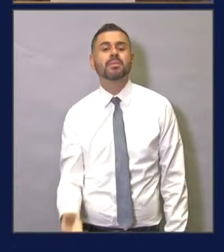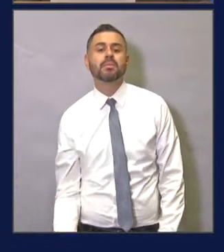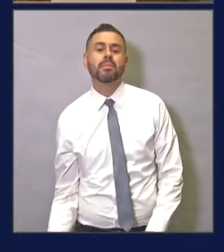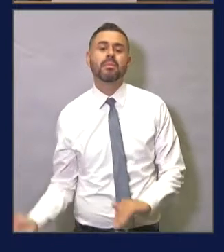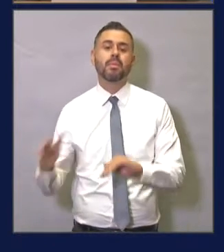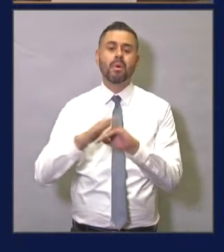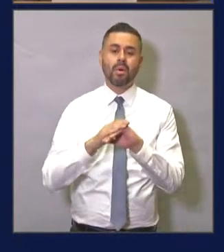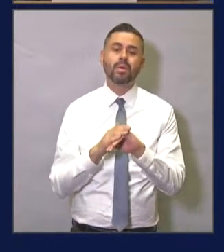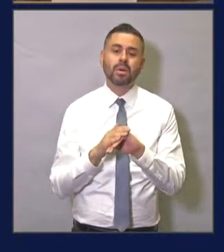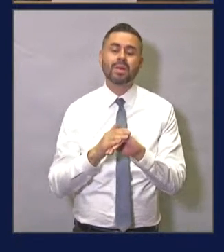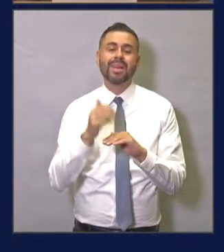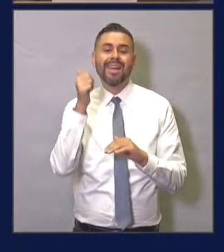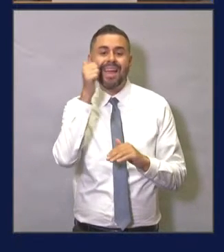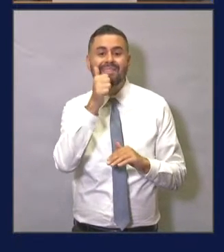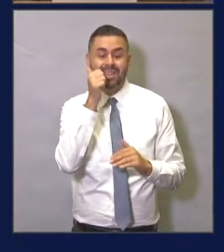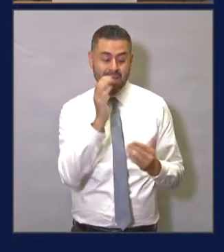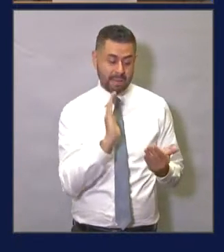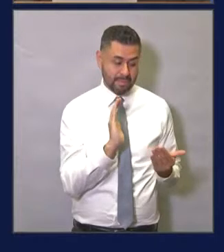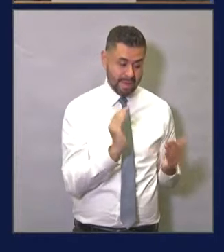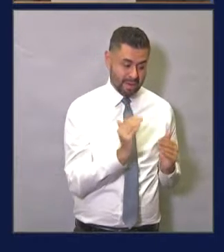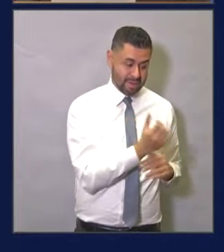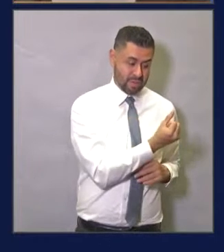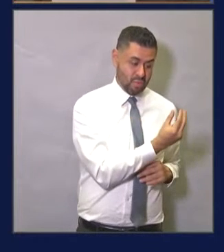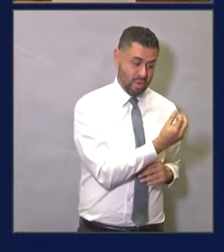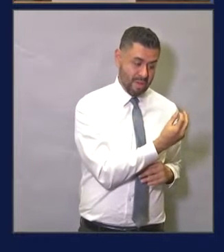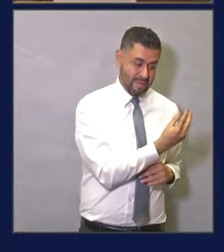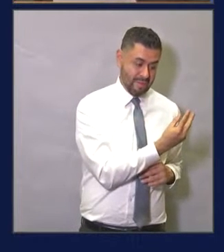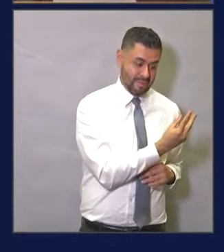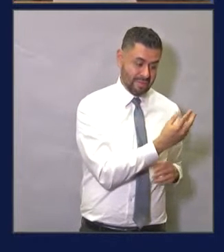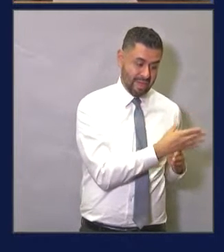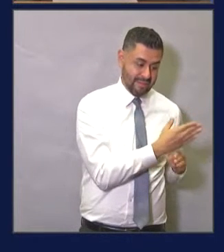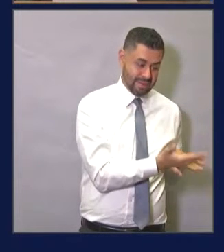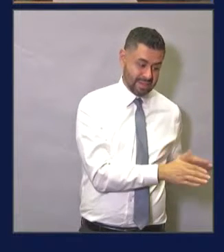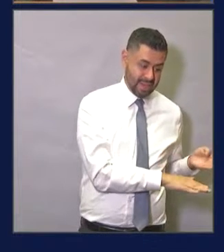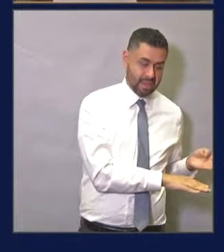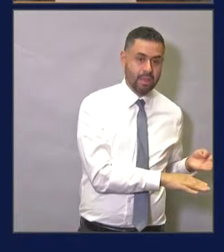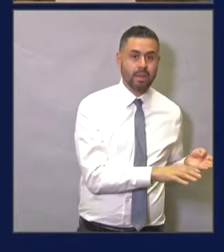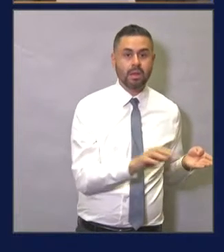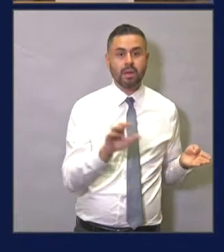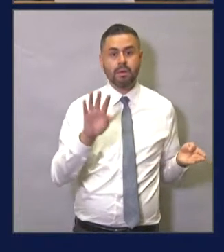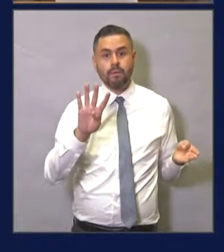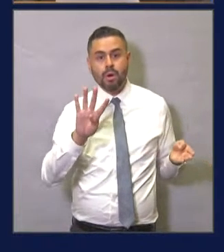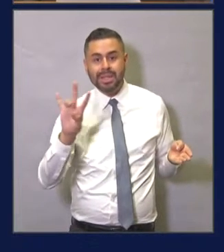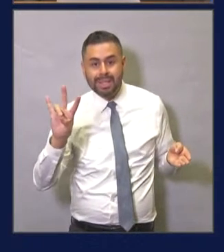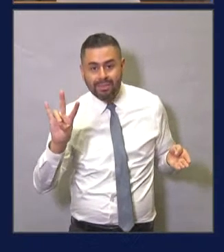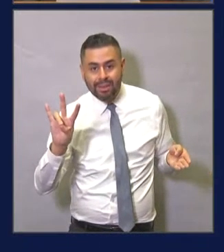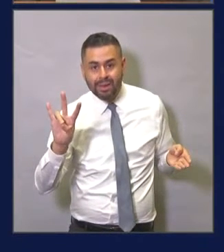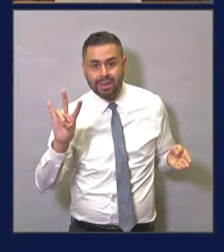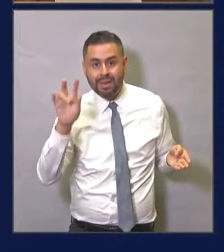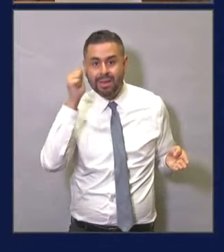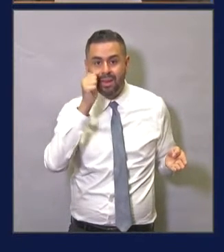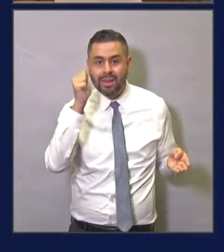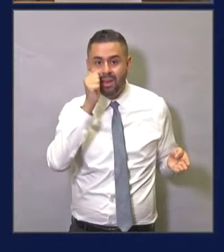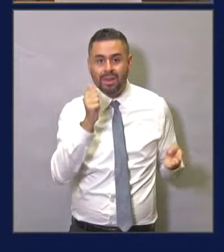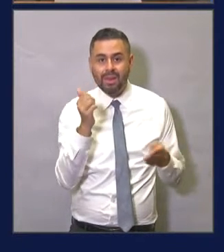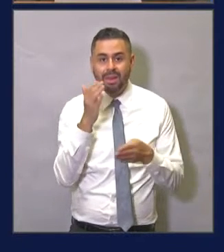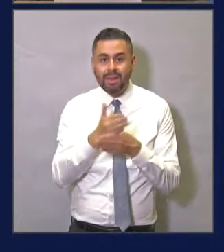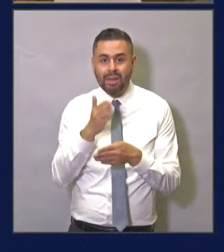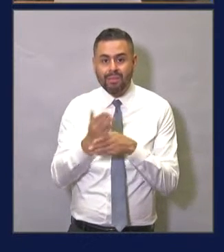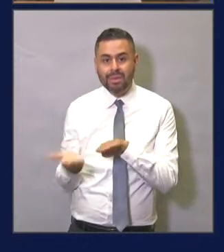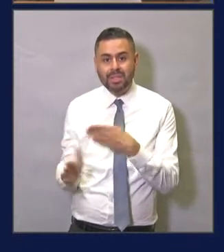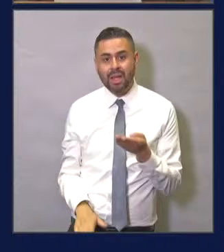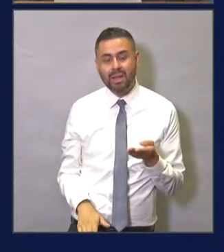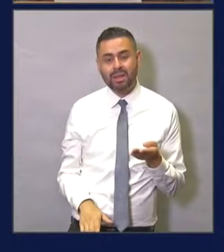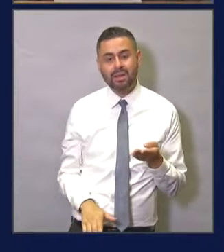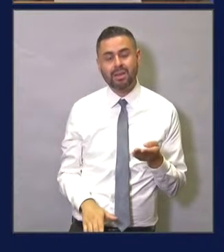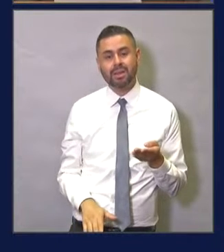12 fallecimientos por día a 43 esta semana. Estos fallecimientos reflejan el recuento de casos